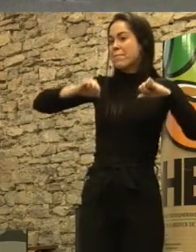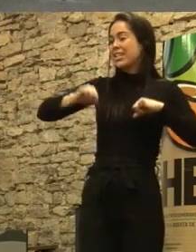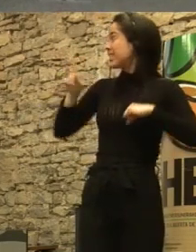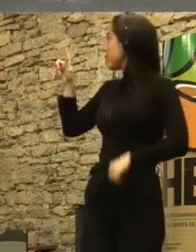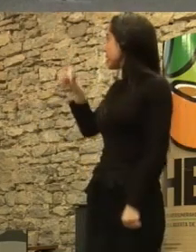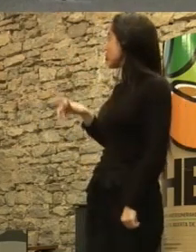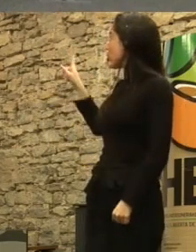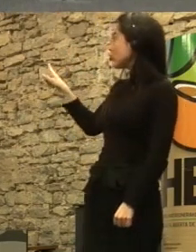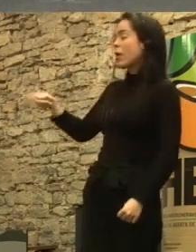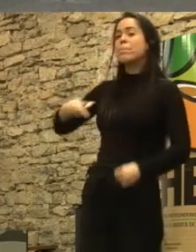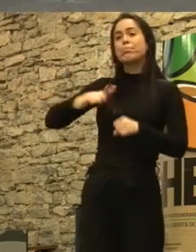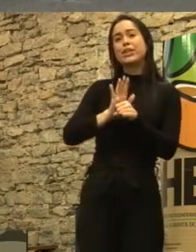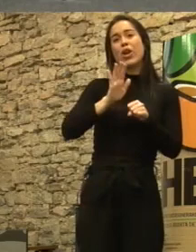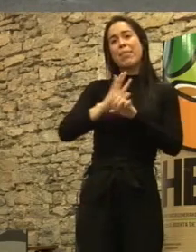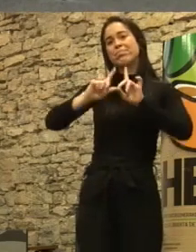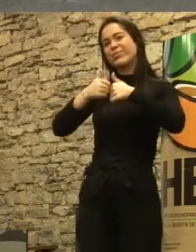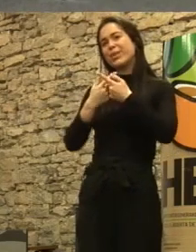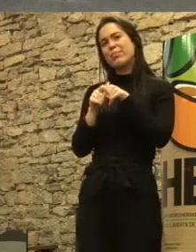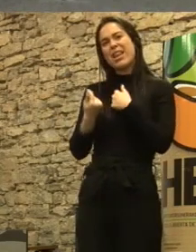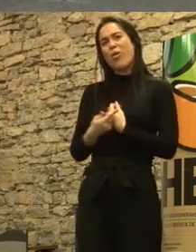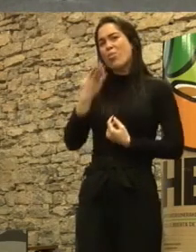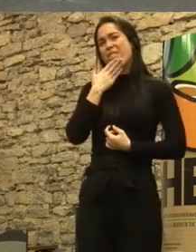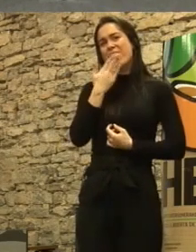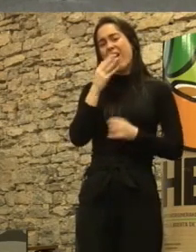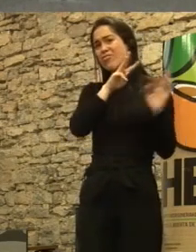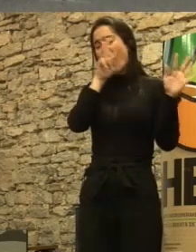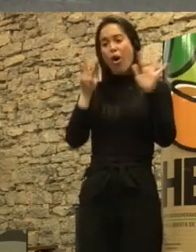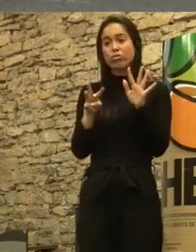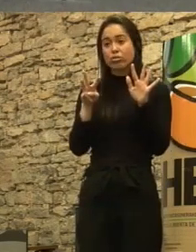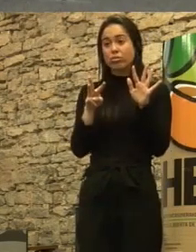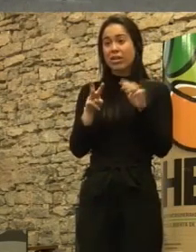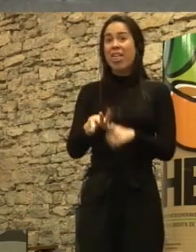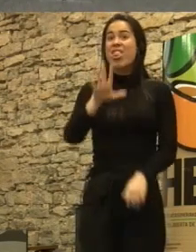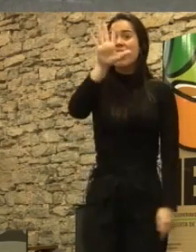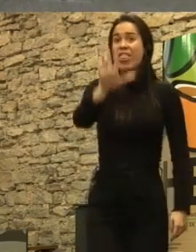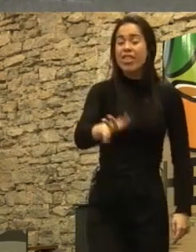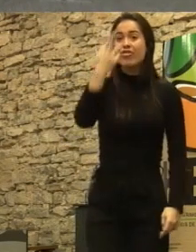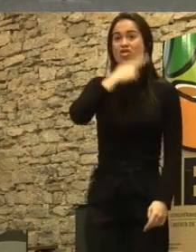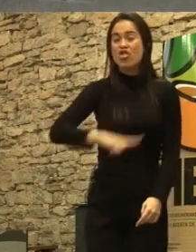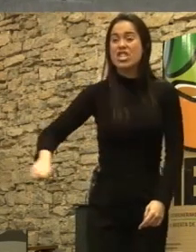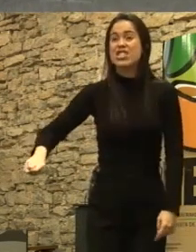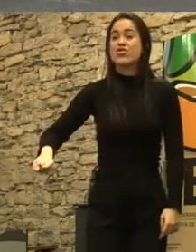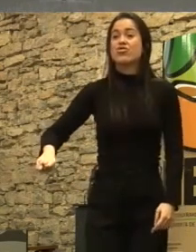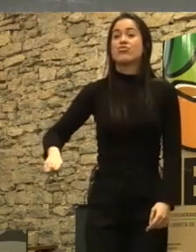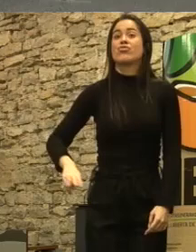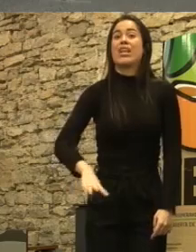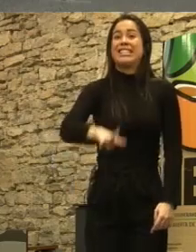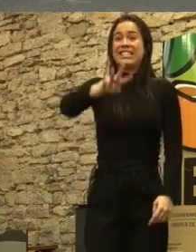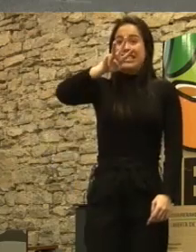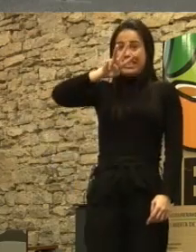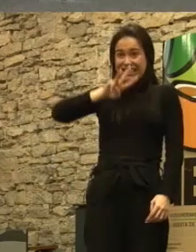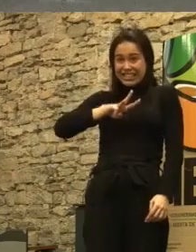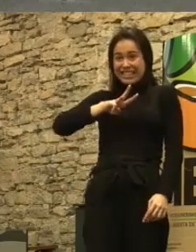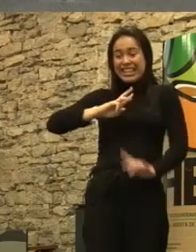familia cuando tenía 8 años. Hay 2, 3... Cada 5 niños que sufren abusos sexuales por parte de personas